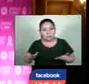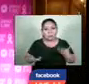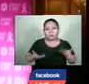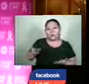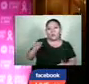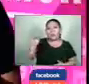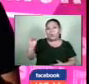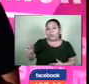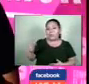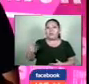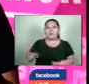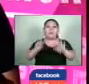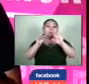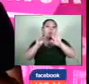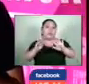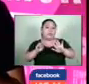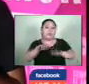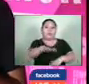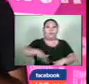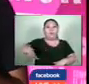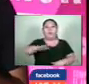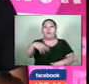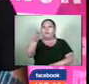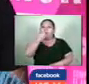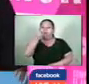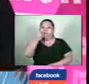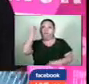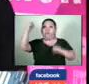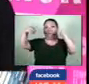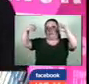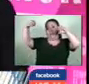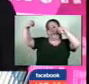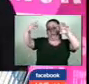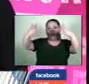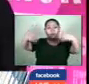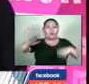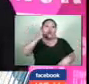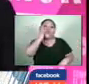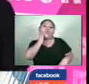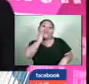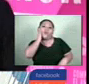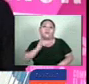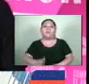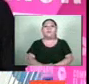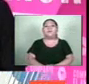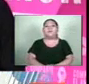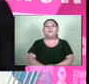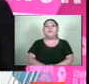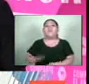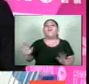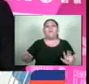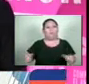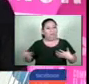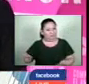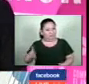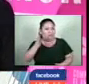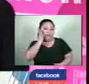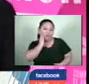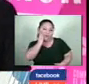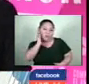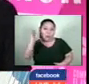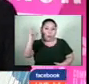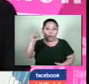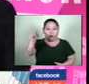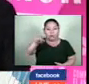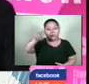una de las 7 tiendas que vamos a iluminar, que están iluminadas de color rosa. Y eso es simbolizando todas